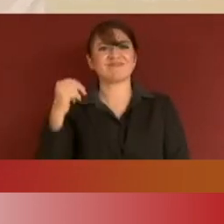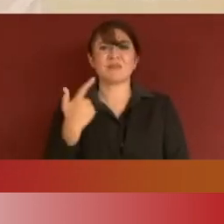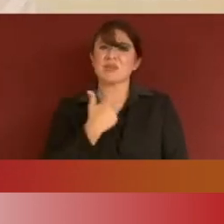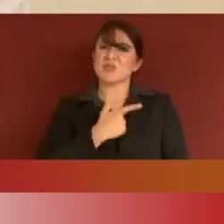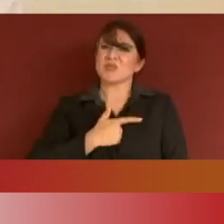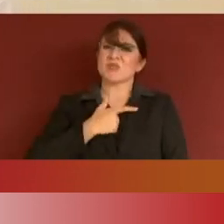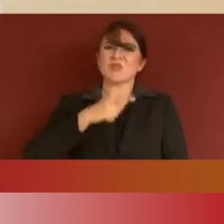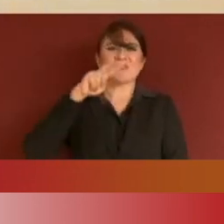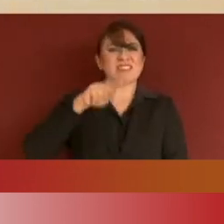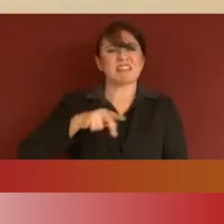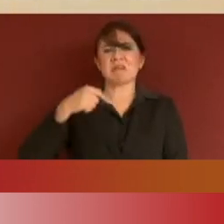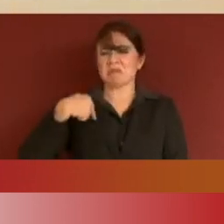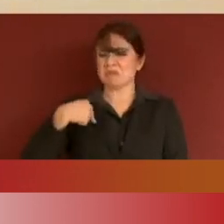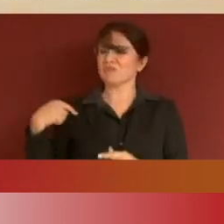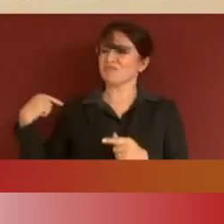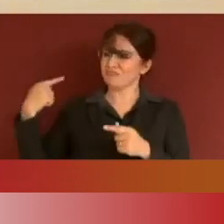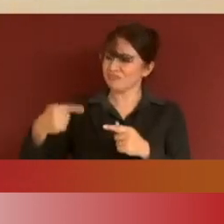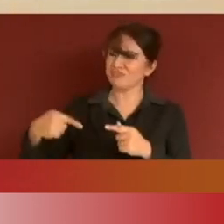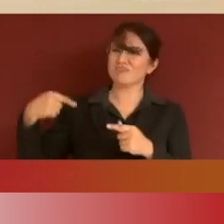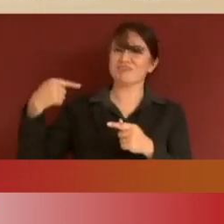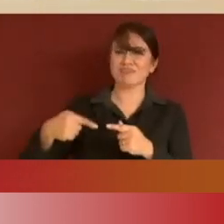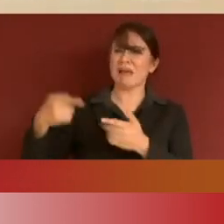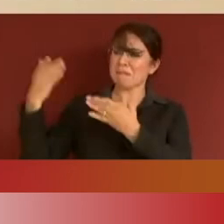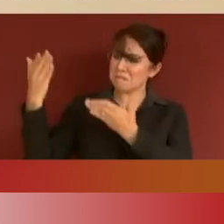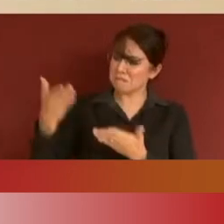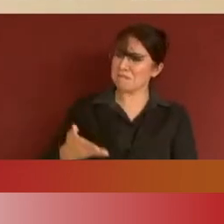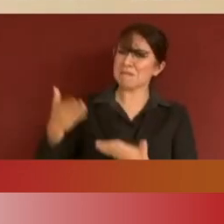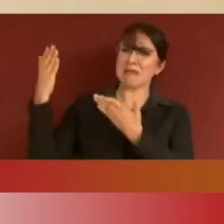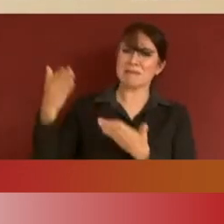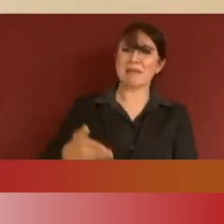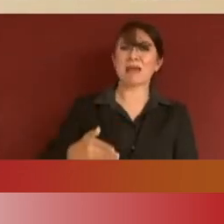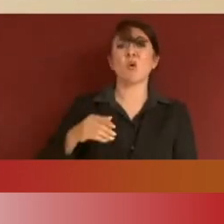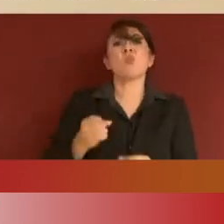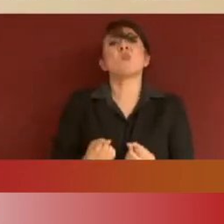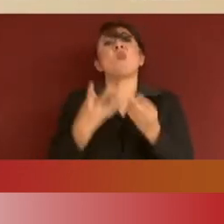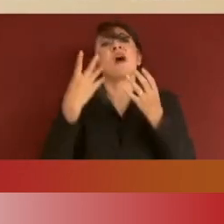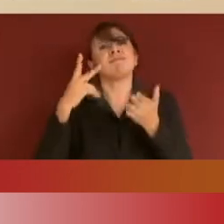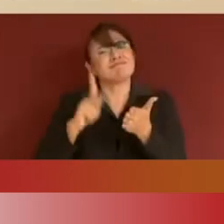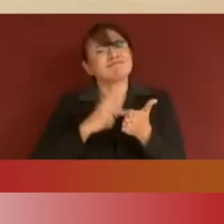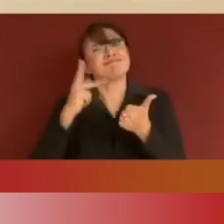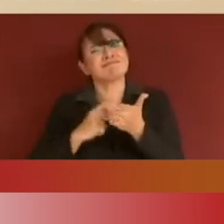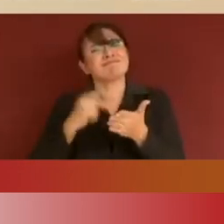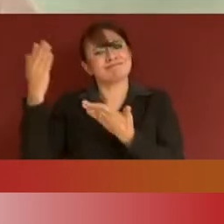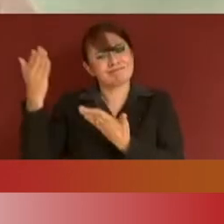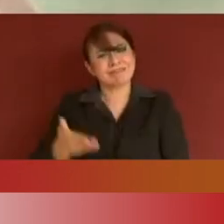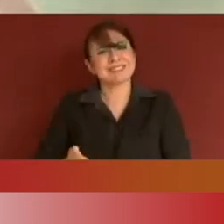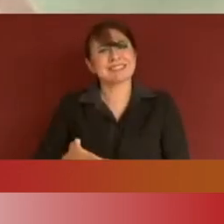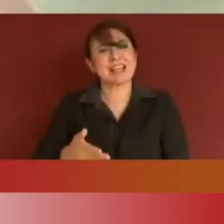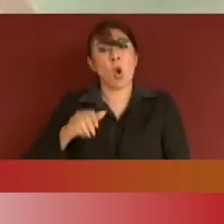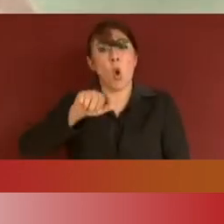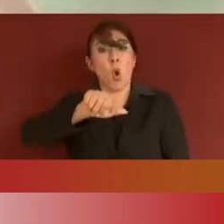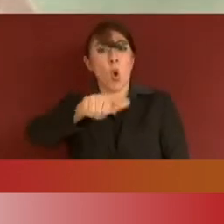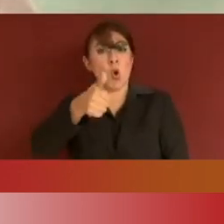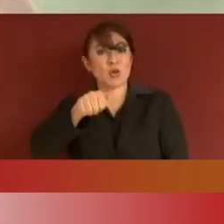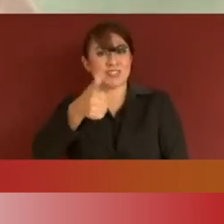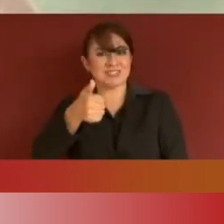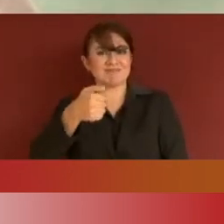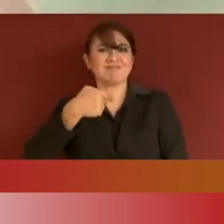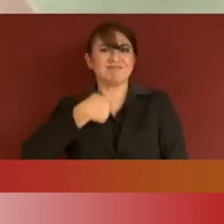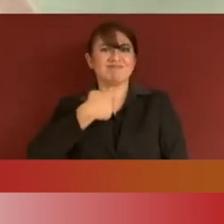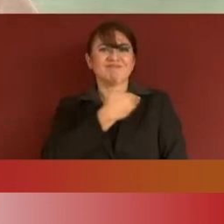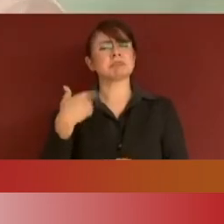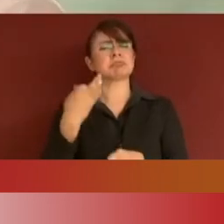que en efecto he visitado en 11 ocasiones desde que estoy en la